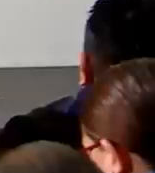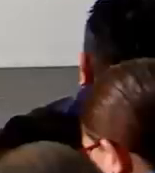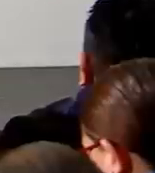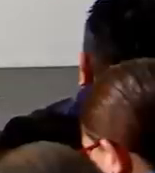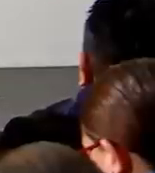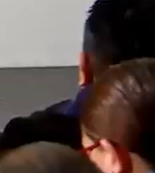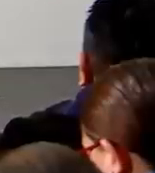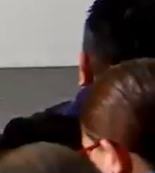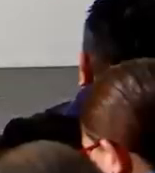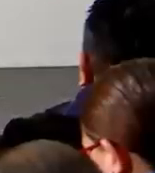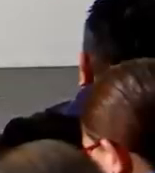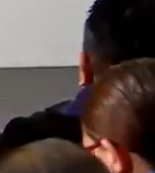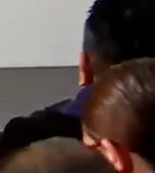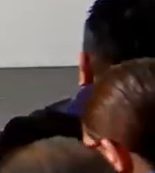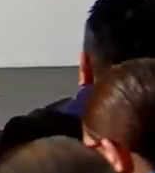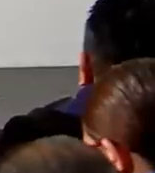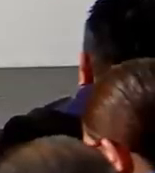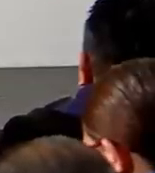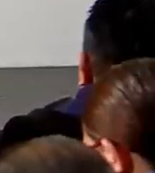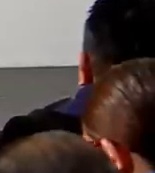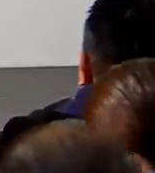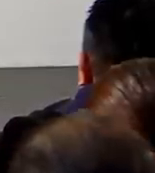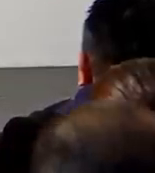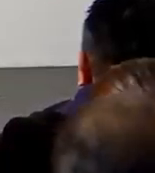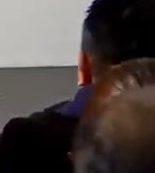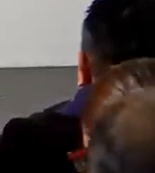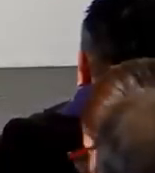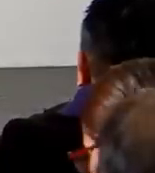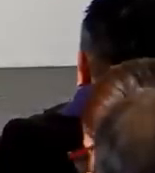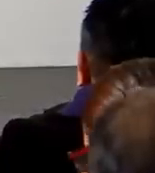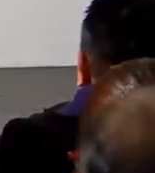¿Se acuerdan cómo era antes, no? Entraba el año